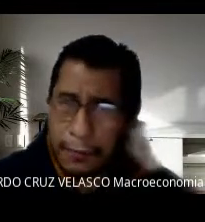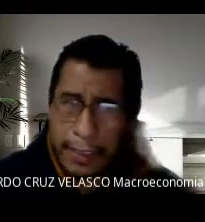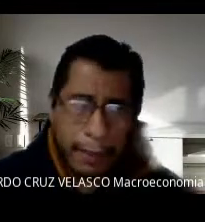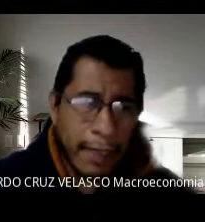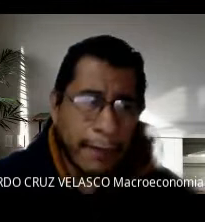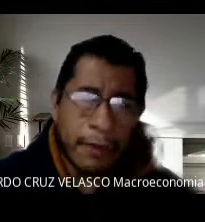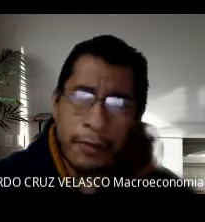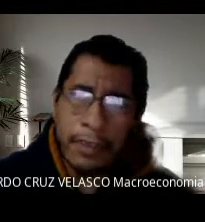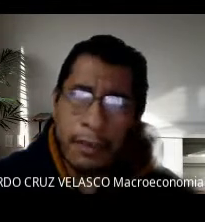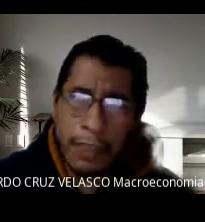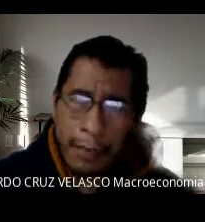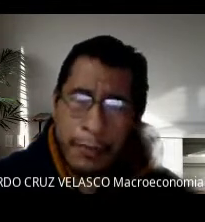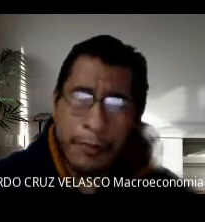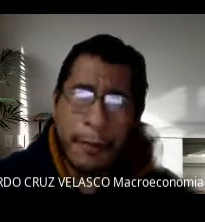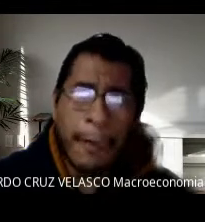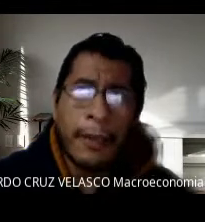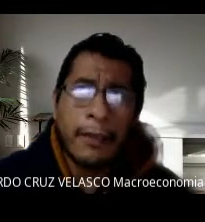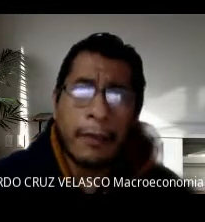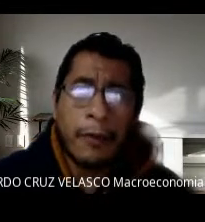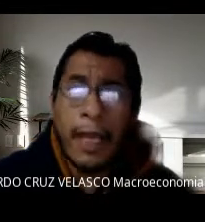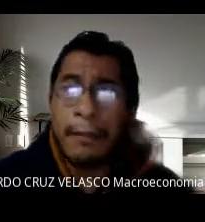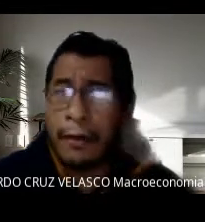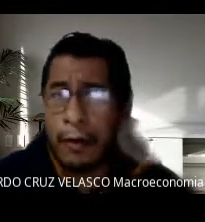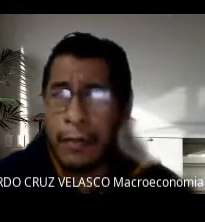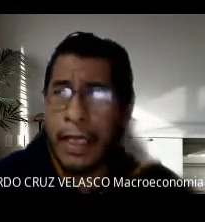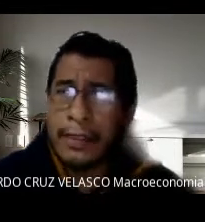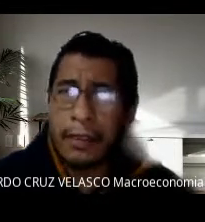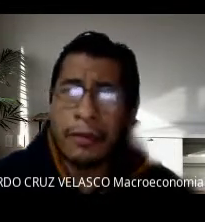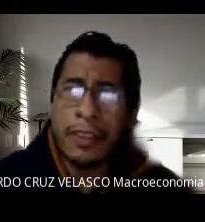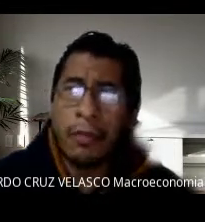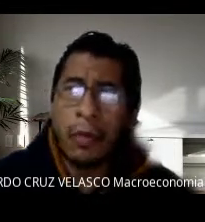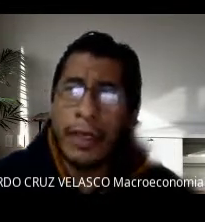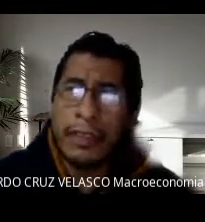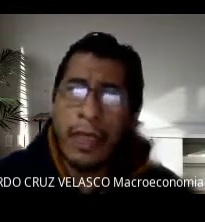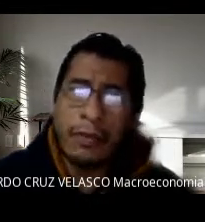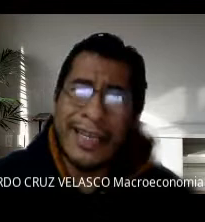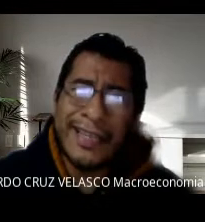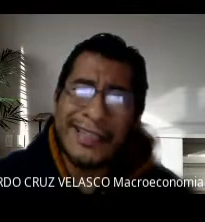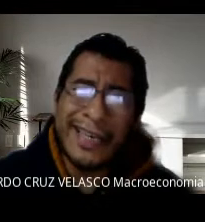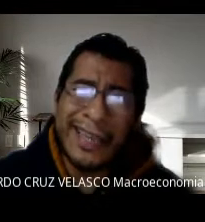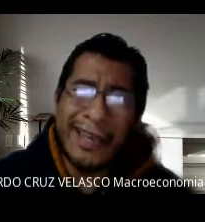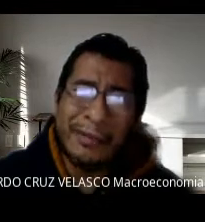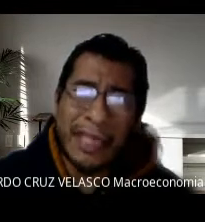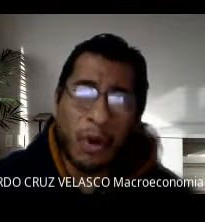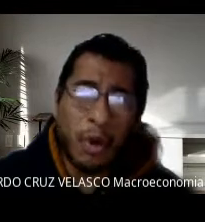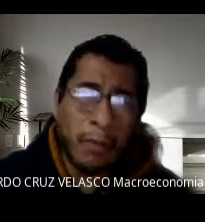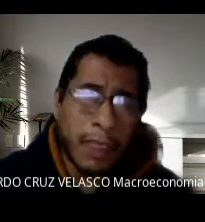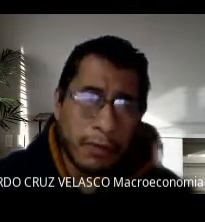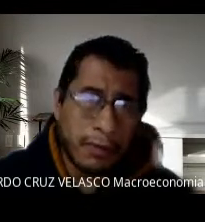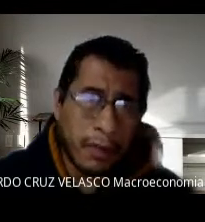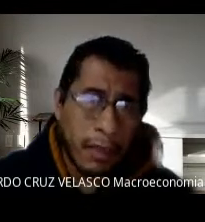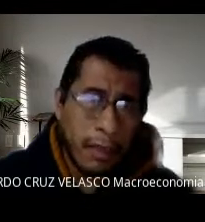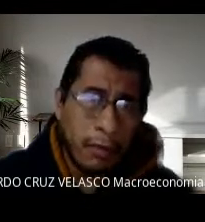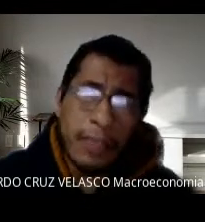elasticidades, oferta-demanda, los cambios. Y bueno, ya la macroeconomía se conoce como que estudia los grandes agregados